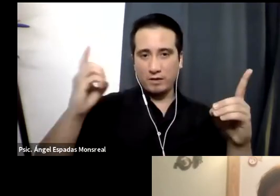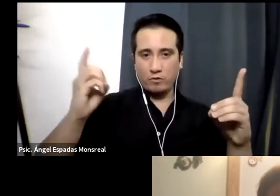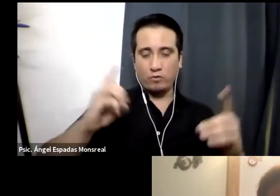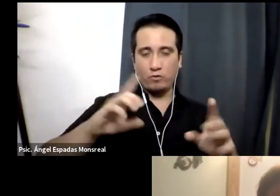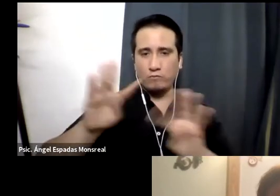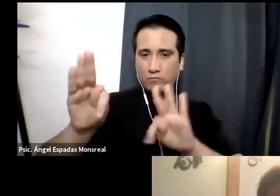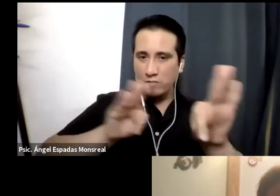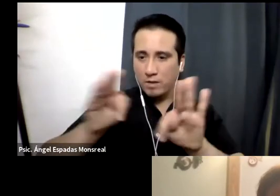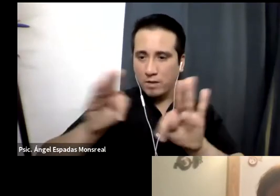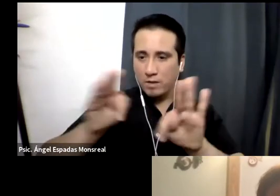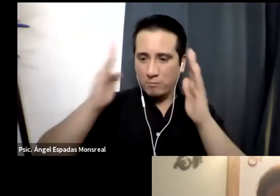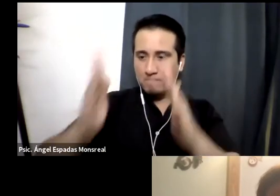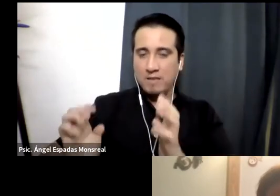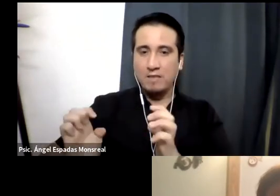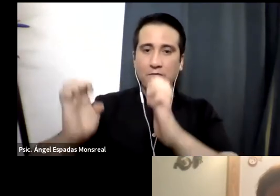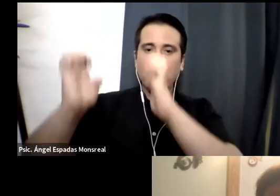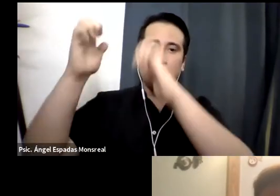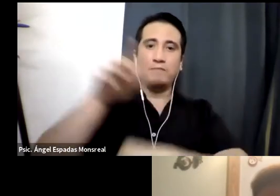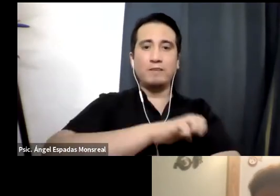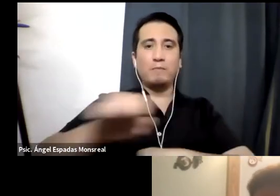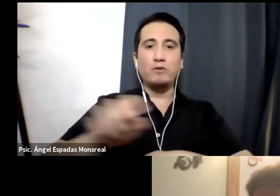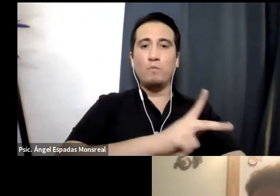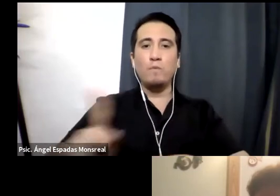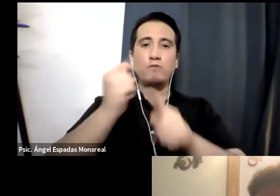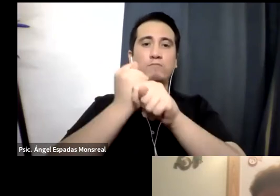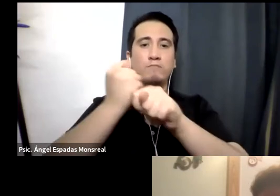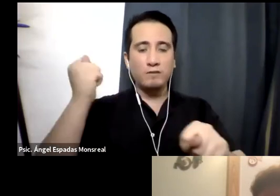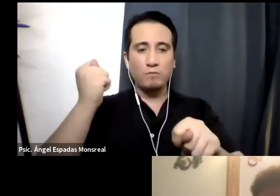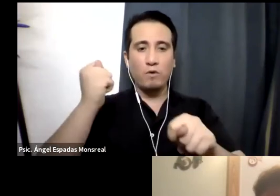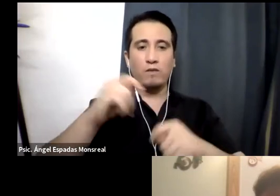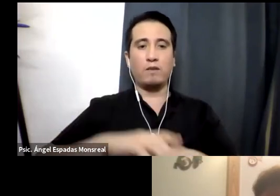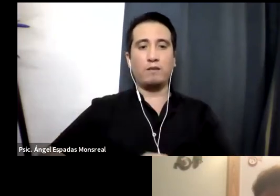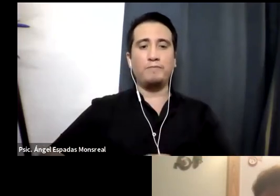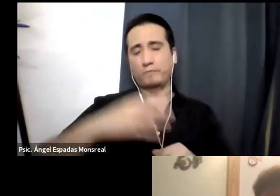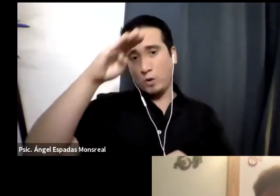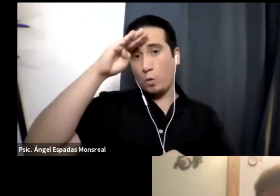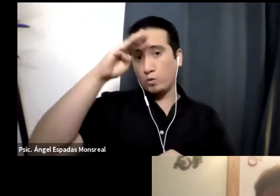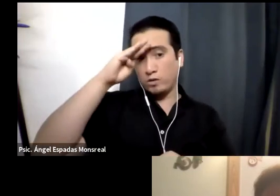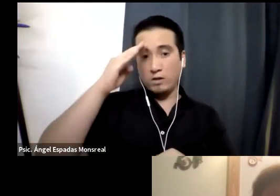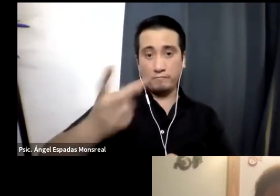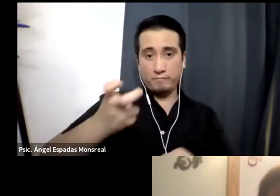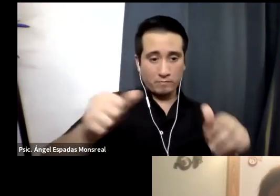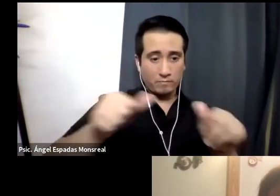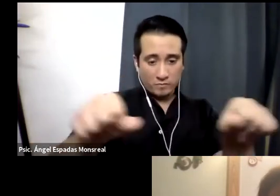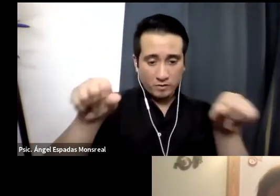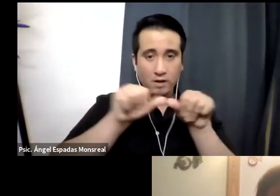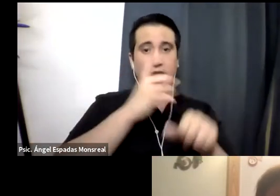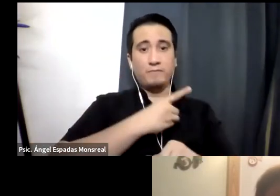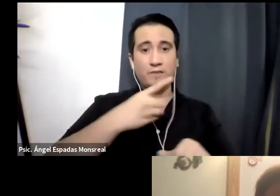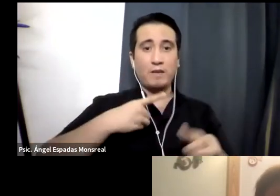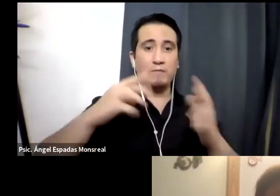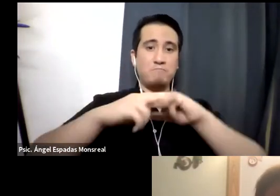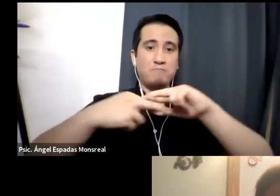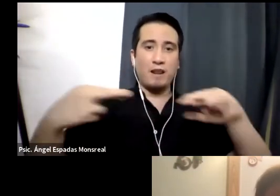en edificaciones, espacio público y transporte público, ya que considera que dichos ámbitos deben estar vinculados entre